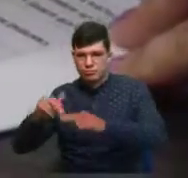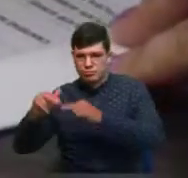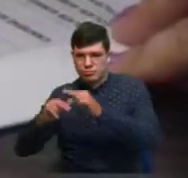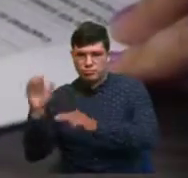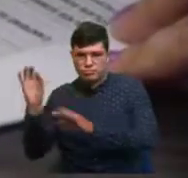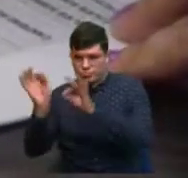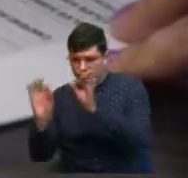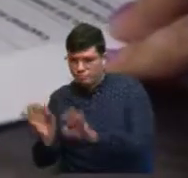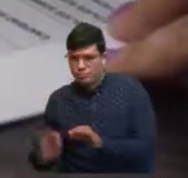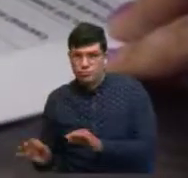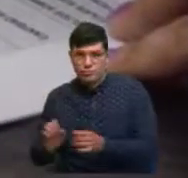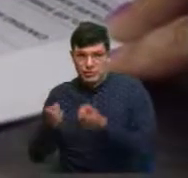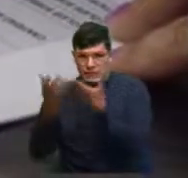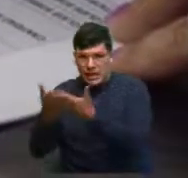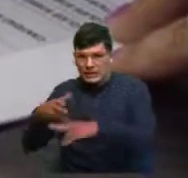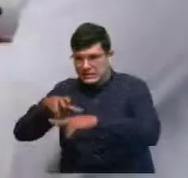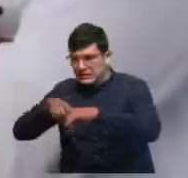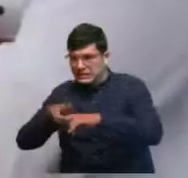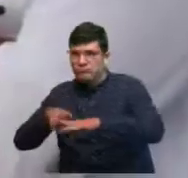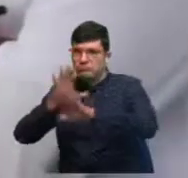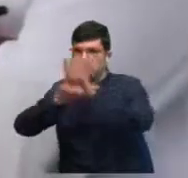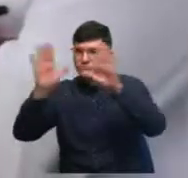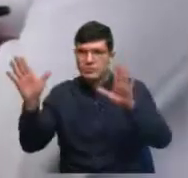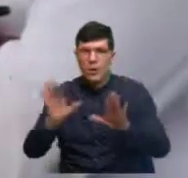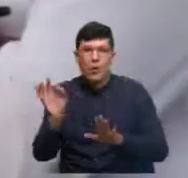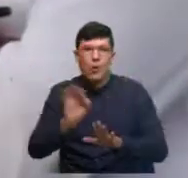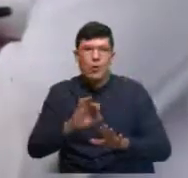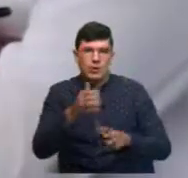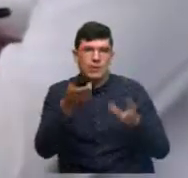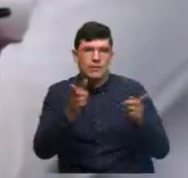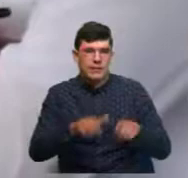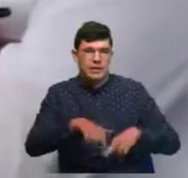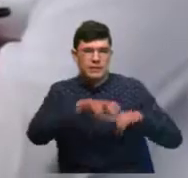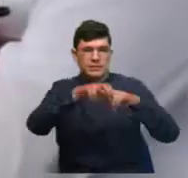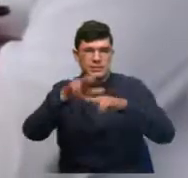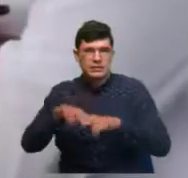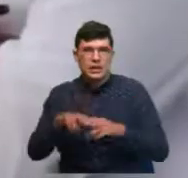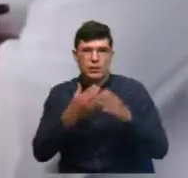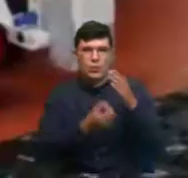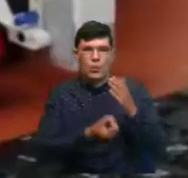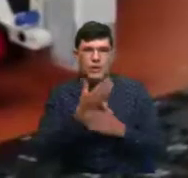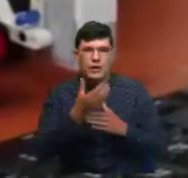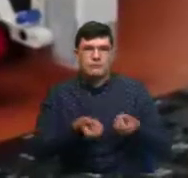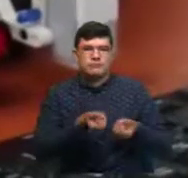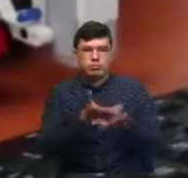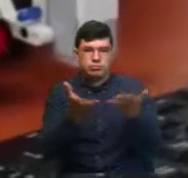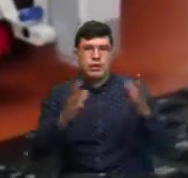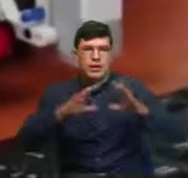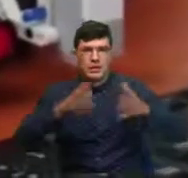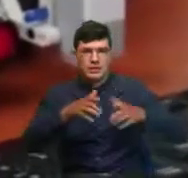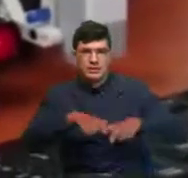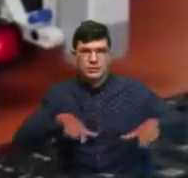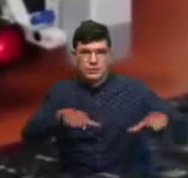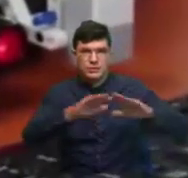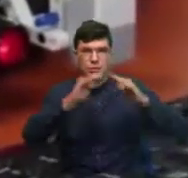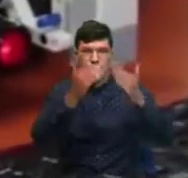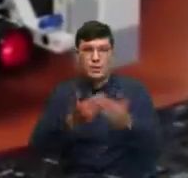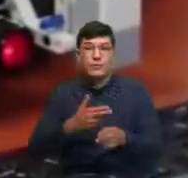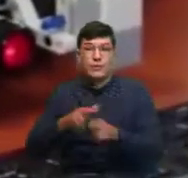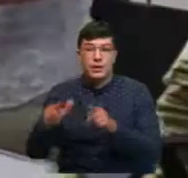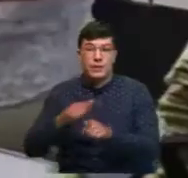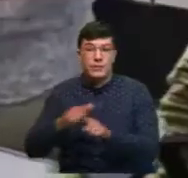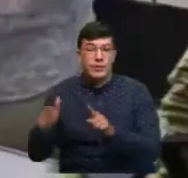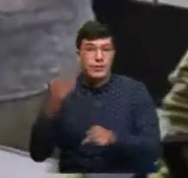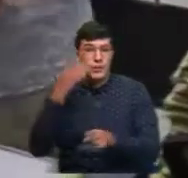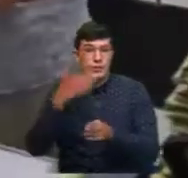que tan pronto se adjudica la oferta, se suscribirá el contrato, se legalizará y a diciembre ya